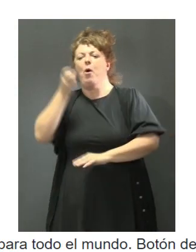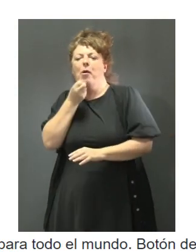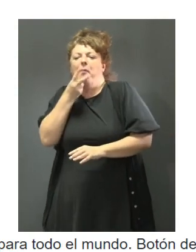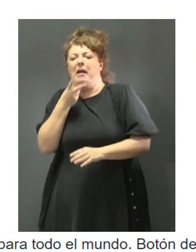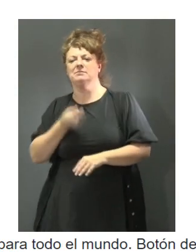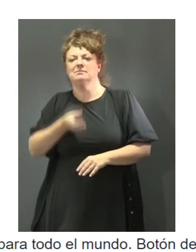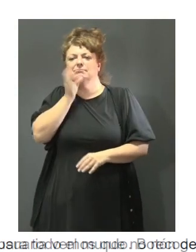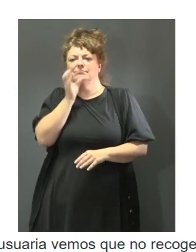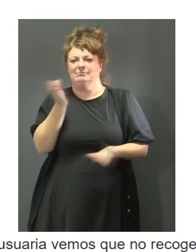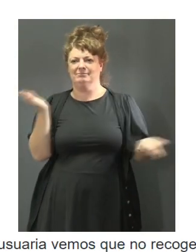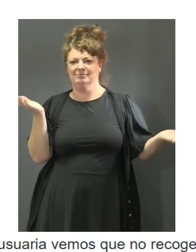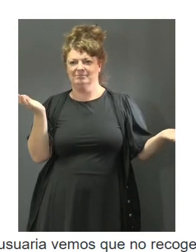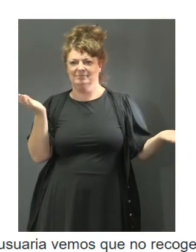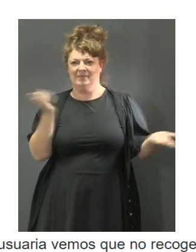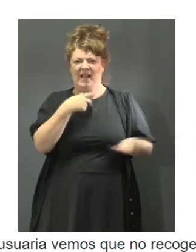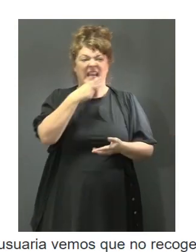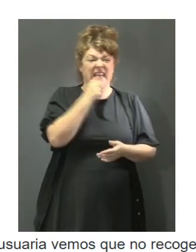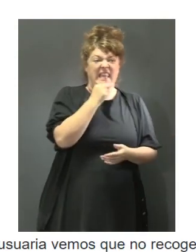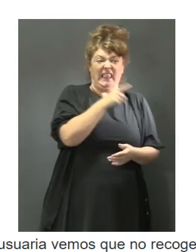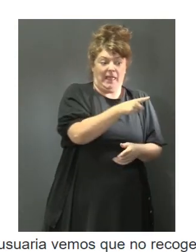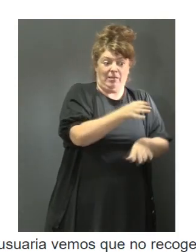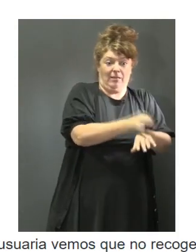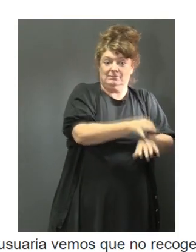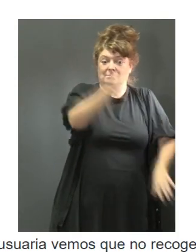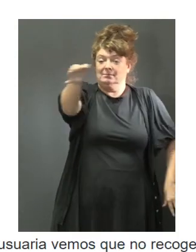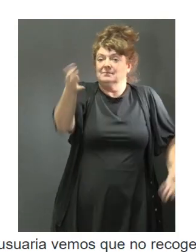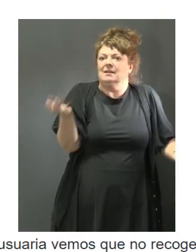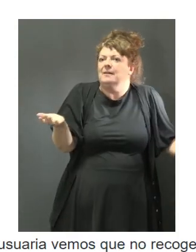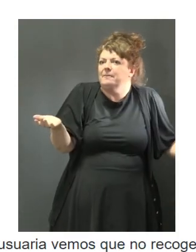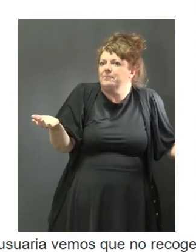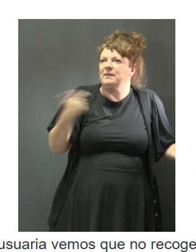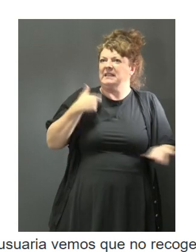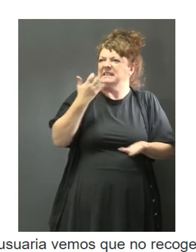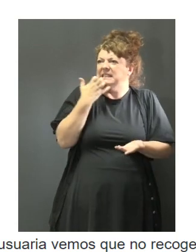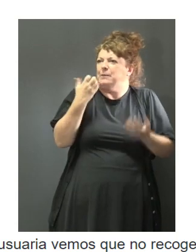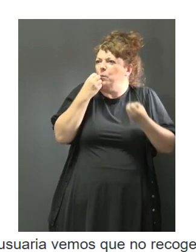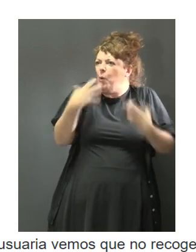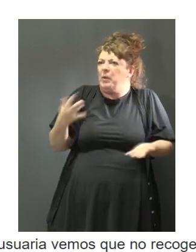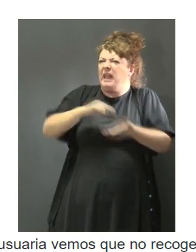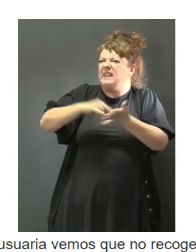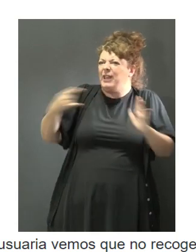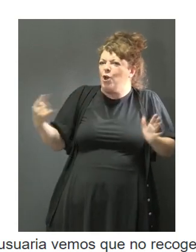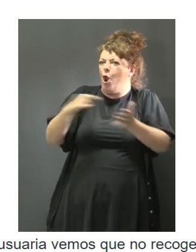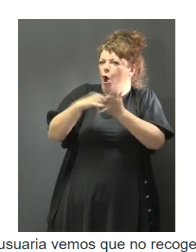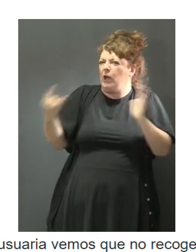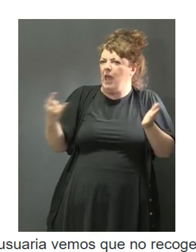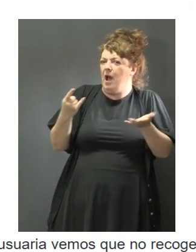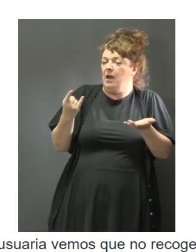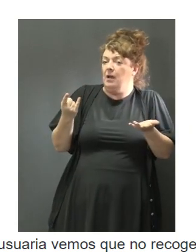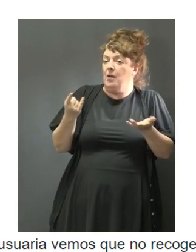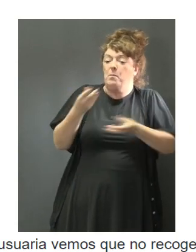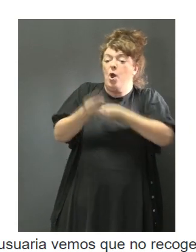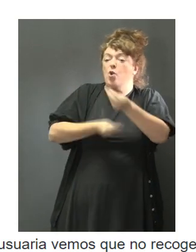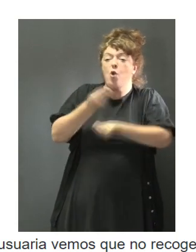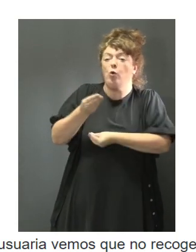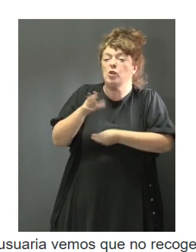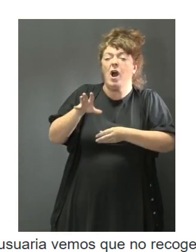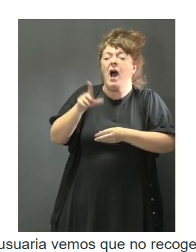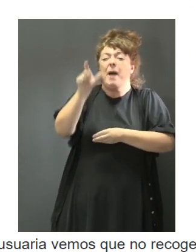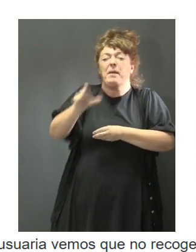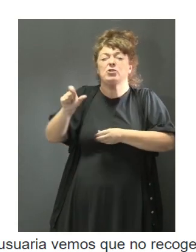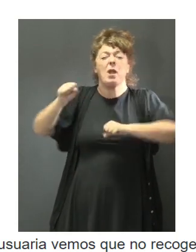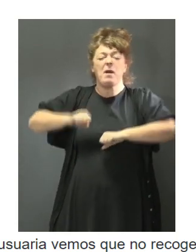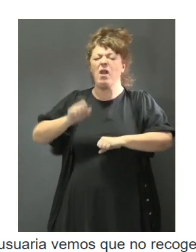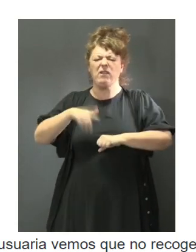Entonces, claro, ya pues partimos de todo lo que queremos, toda la tecnología que está a nuestro servicio no está siendo aceptada por